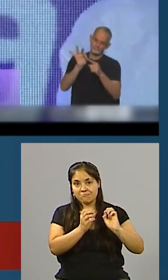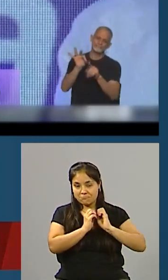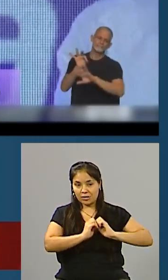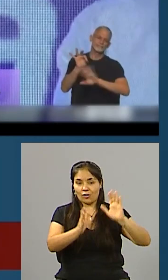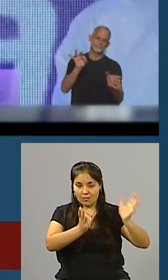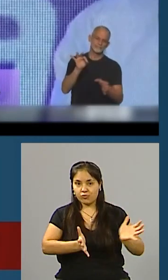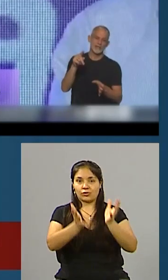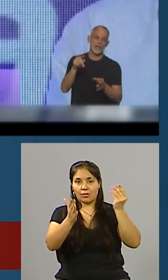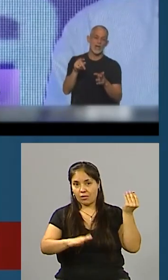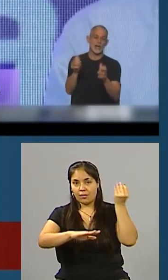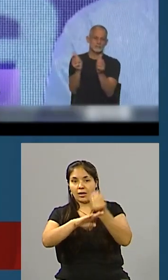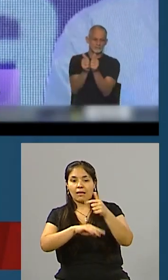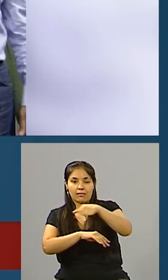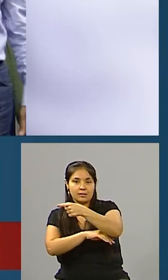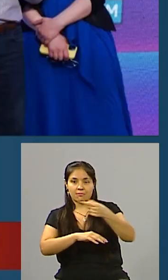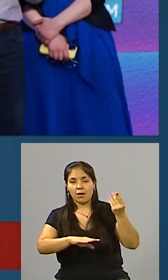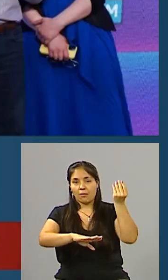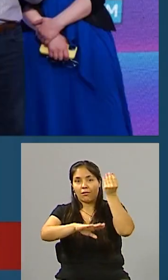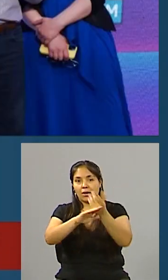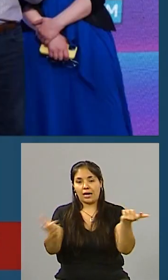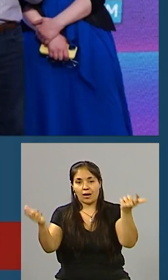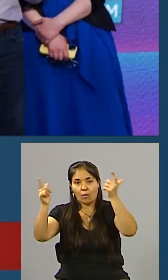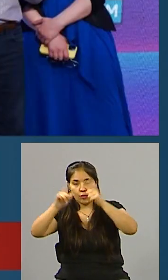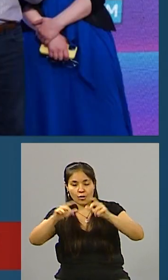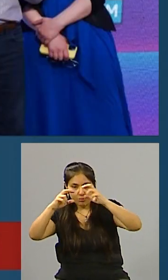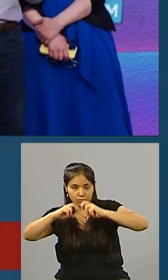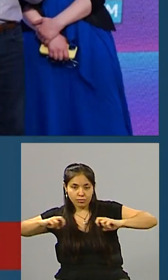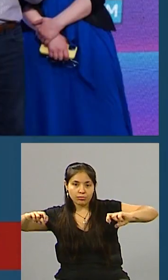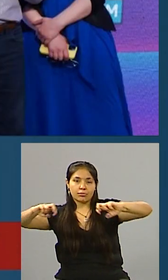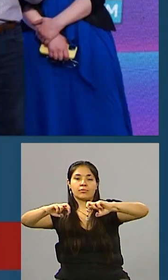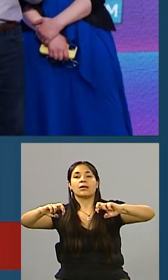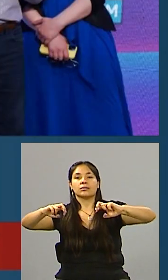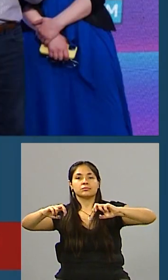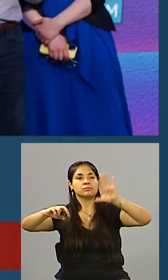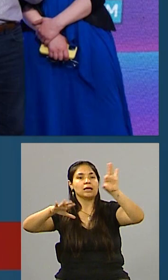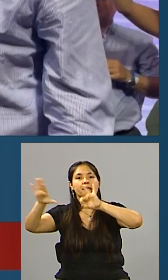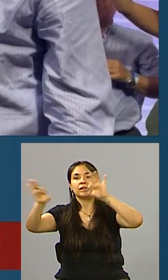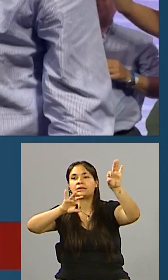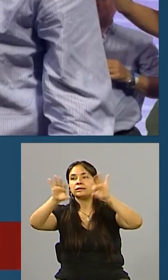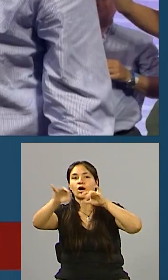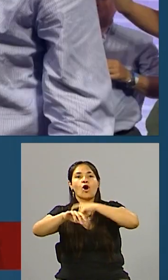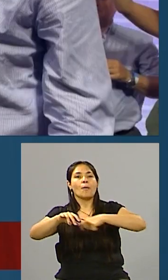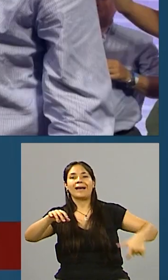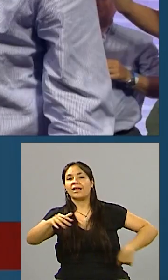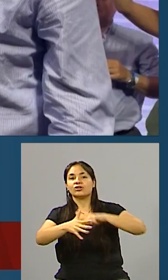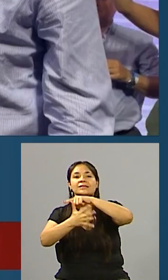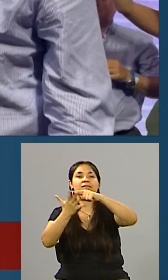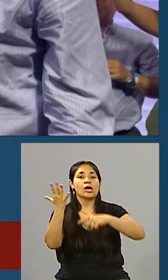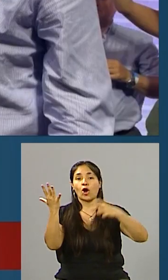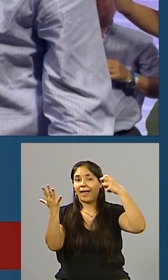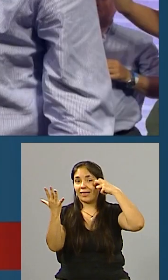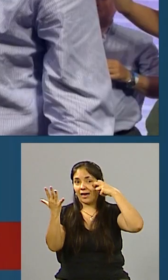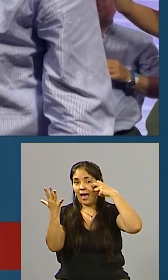hecho fue el anfitrión esta semana de esta reunión, en la cual nucleó a 5 gobernadores radicales,